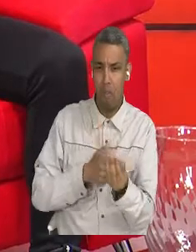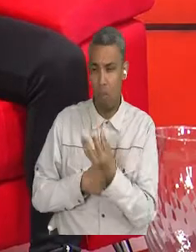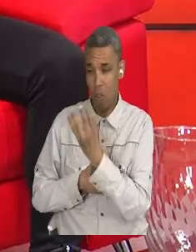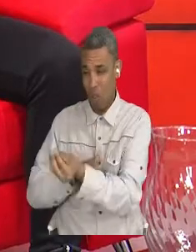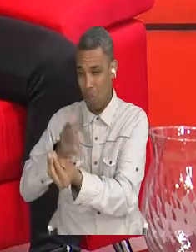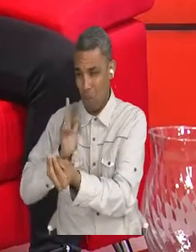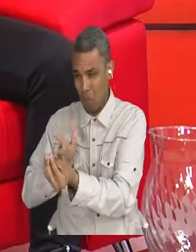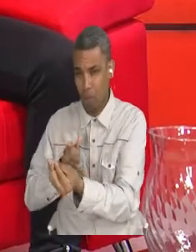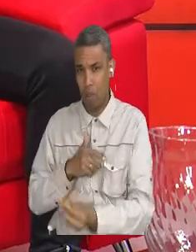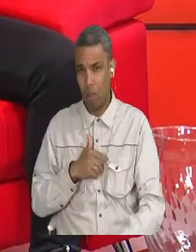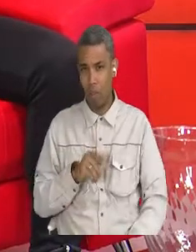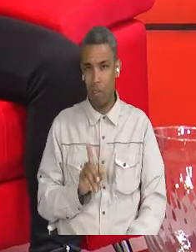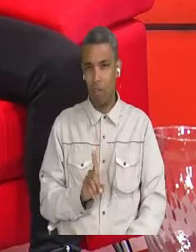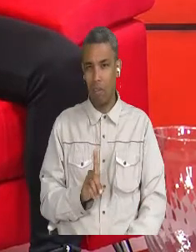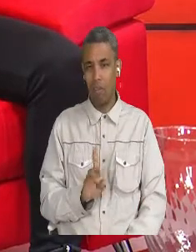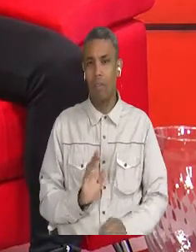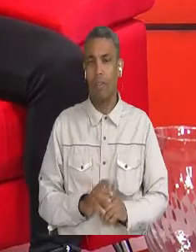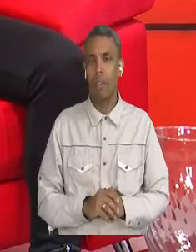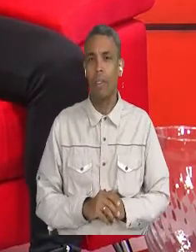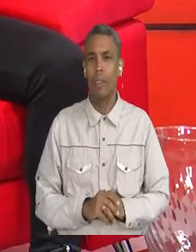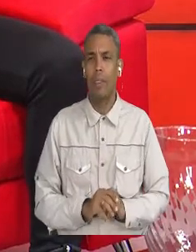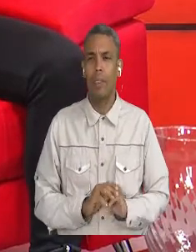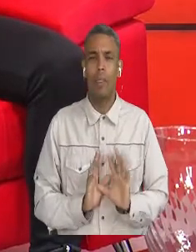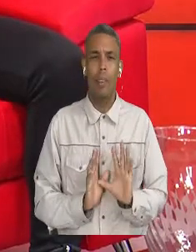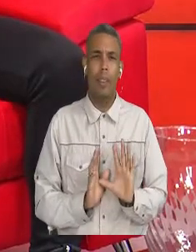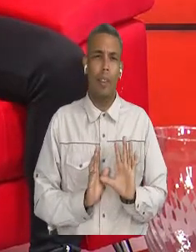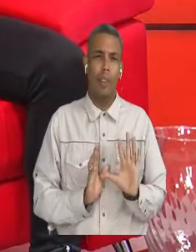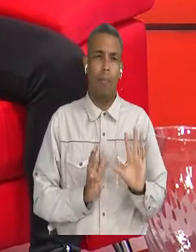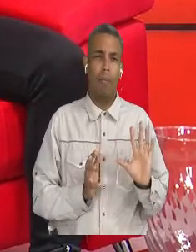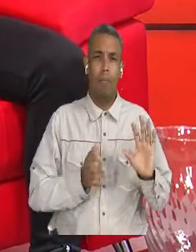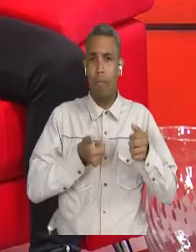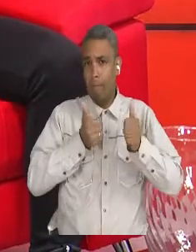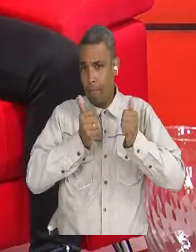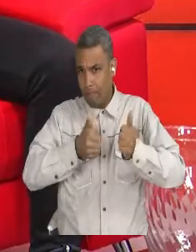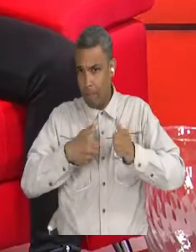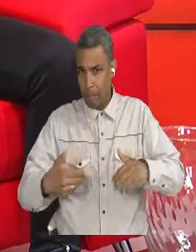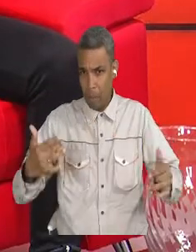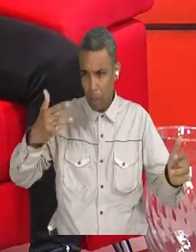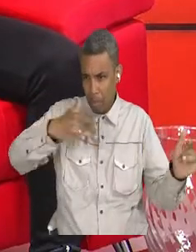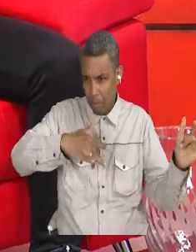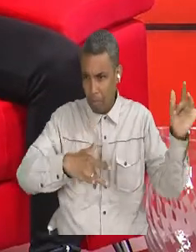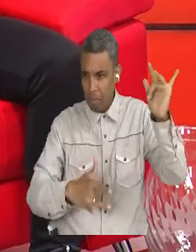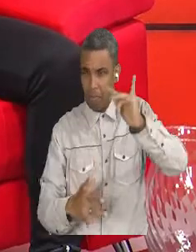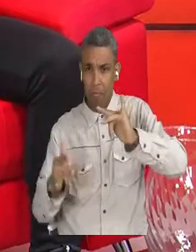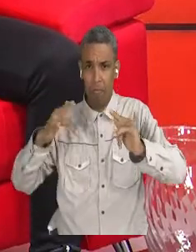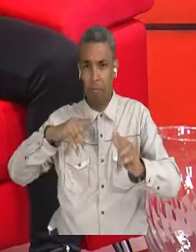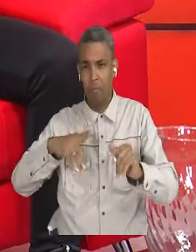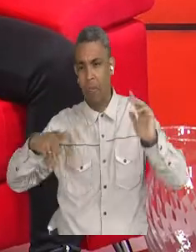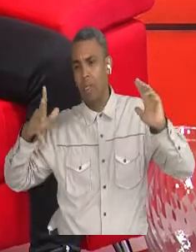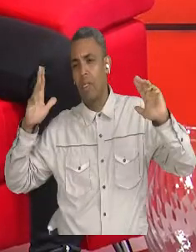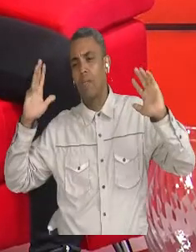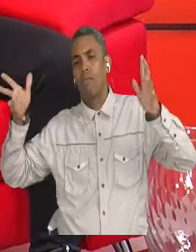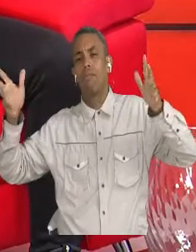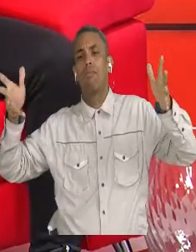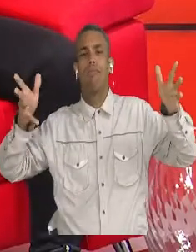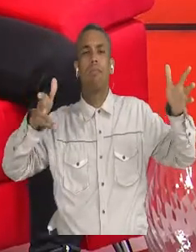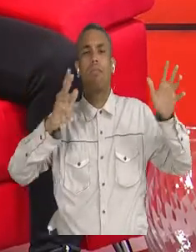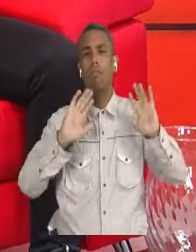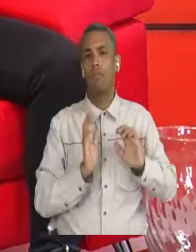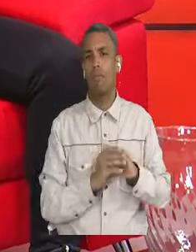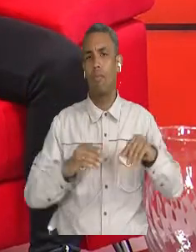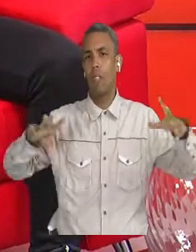día se entrenan juntas. Es donde nace una amistad, donde nace el compañerismo, y prácticamente eso es lo que nos caracteriza. Bueno,